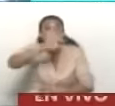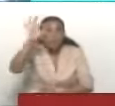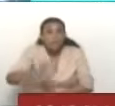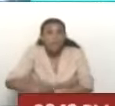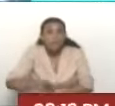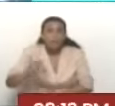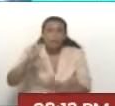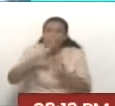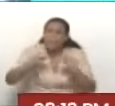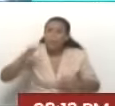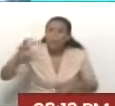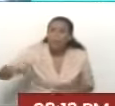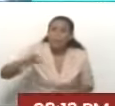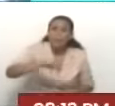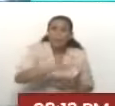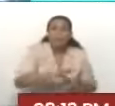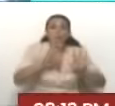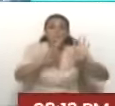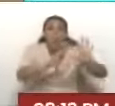lados del país,